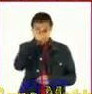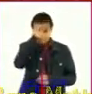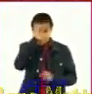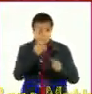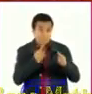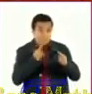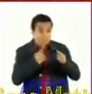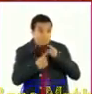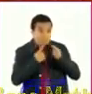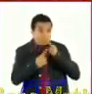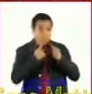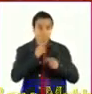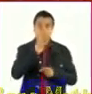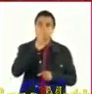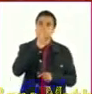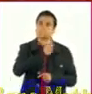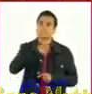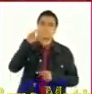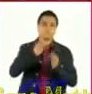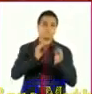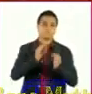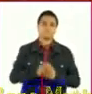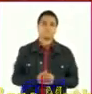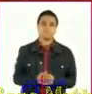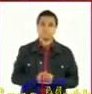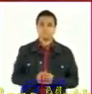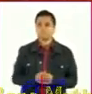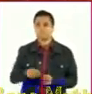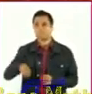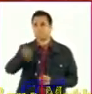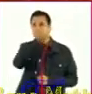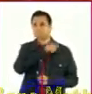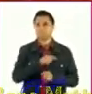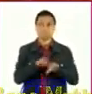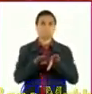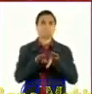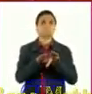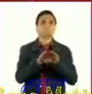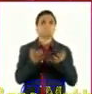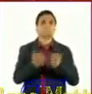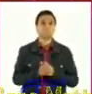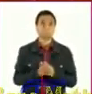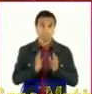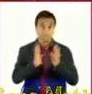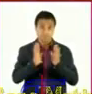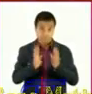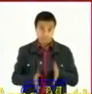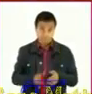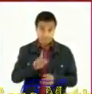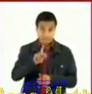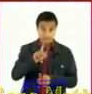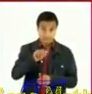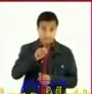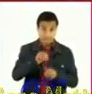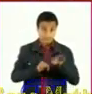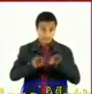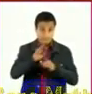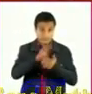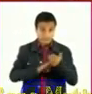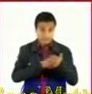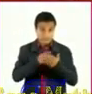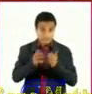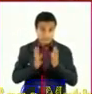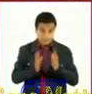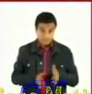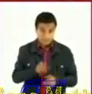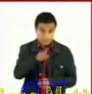una. ¡Excelente! ¿Y ustedes en casa cómo van? ¿Ya hicieron su plan de trabajo para su captador pluvial